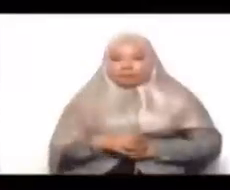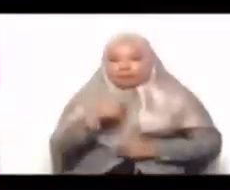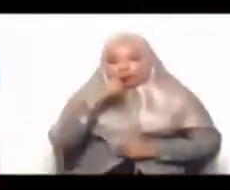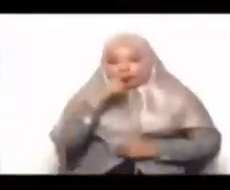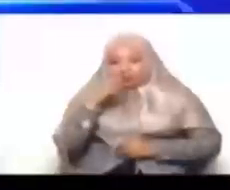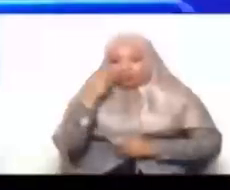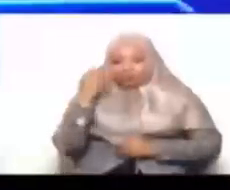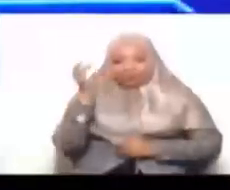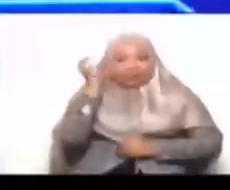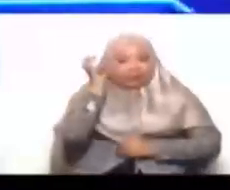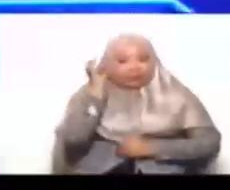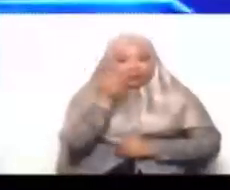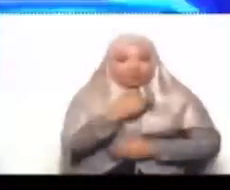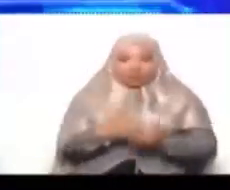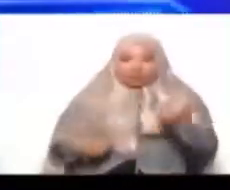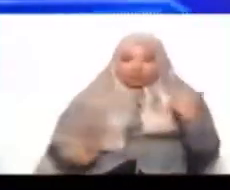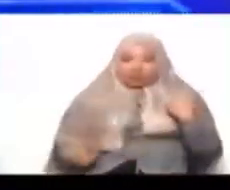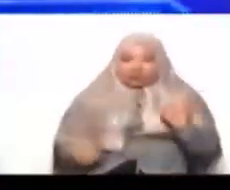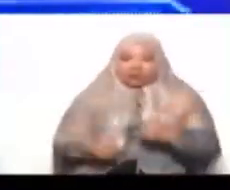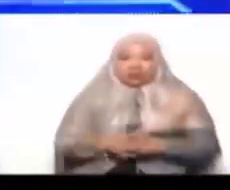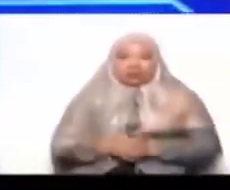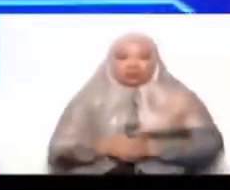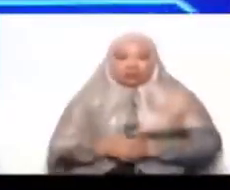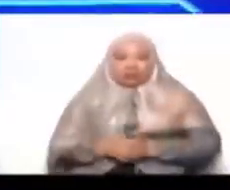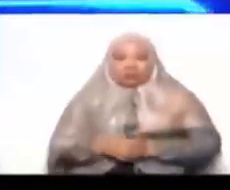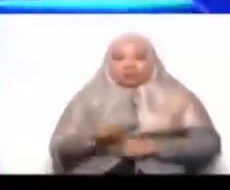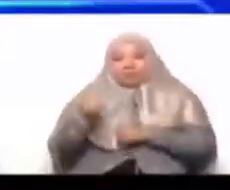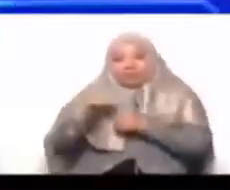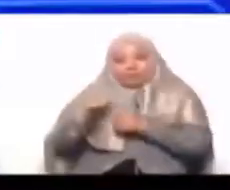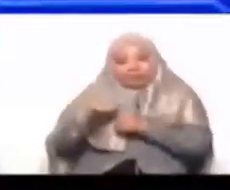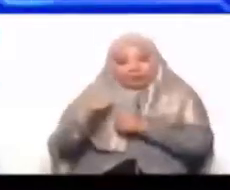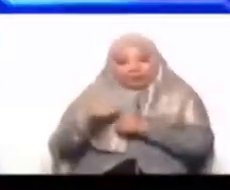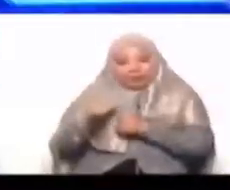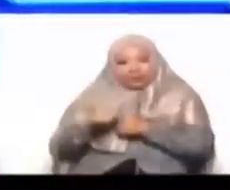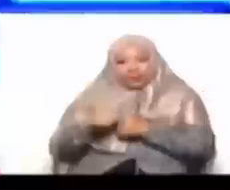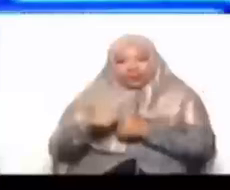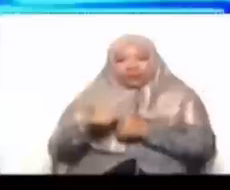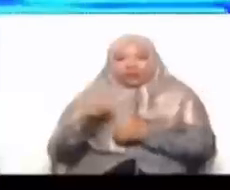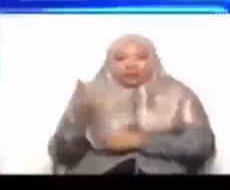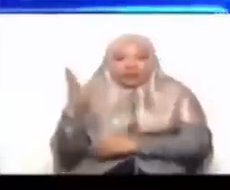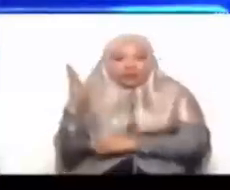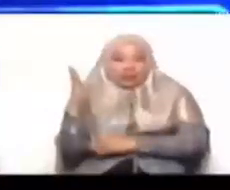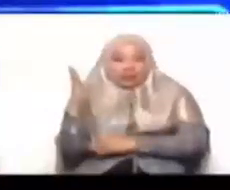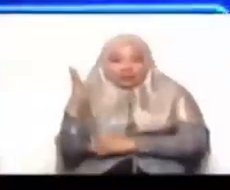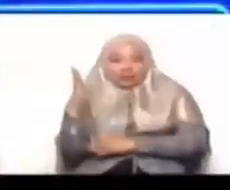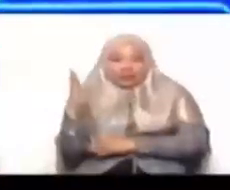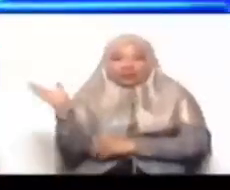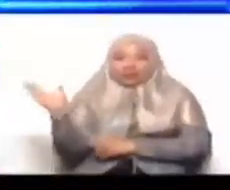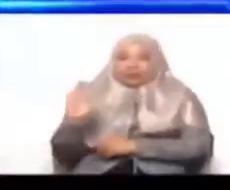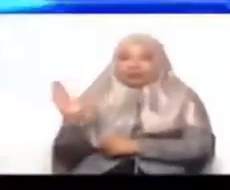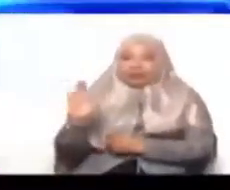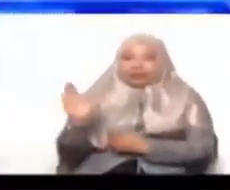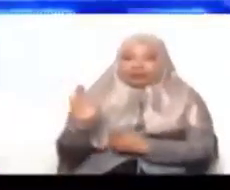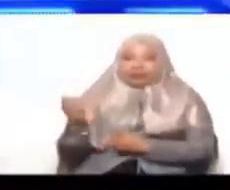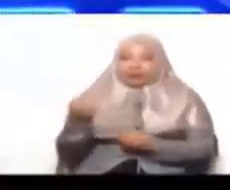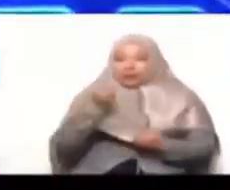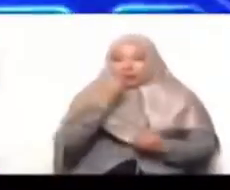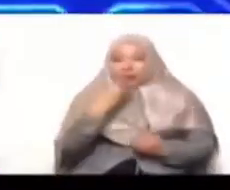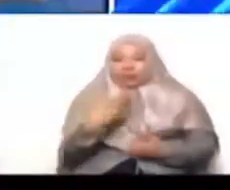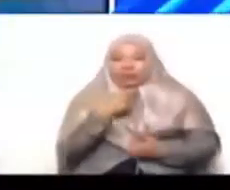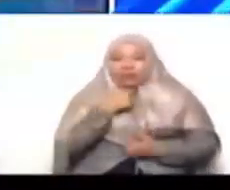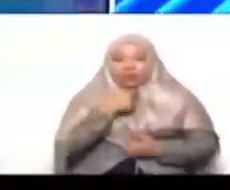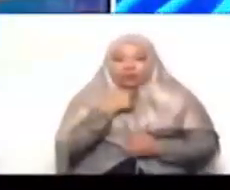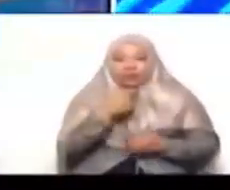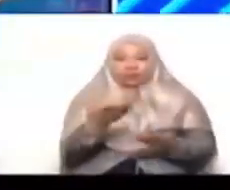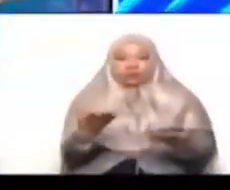Madeleine, Miguel Ángel. Mira, de Maracaibo, de Carora y de Caracas. Y ahora nos vamos a lo bueno, lo que le gusta a